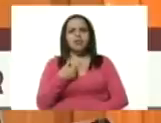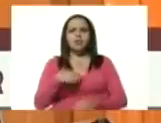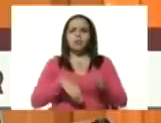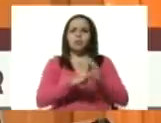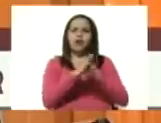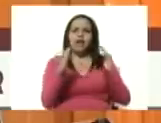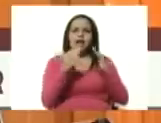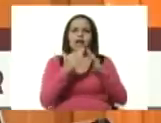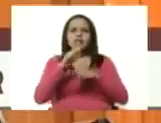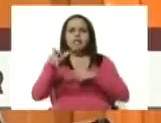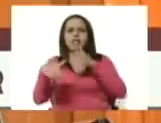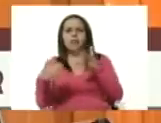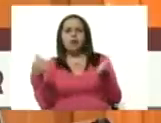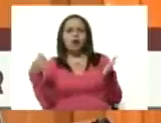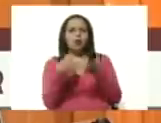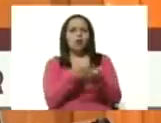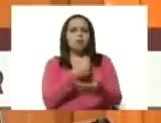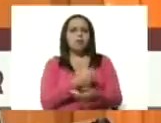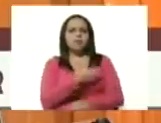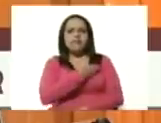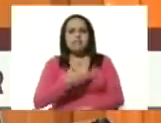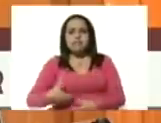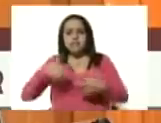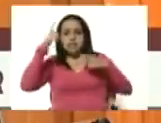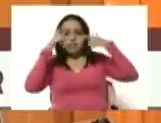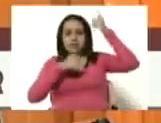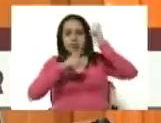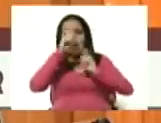del golpe que le dieron al presidente Chávez en el 2002.